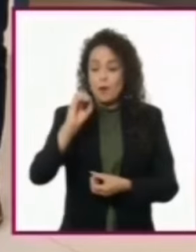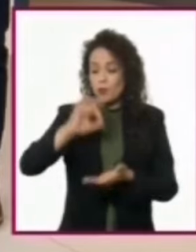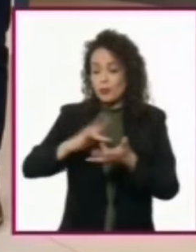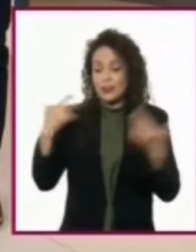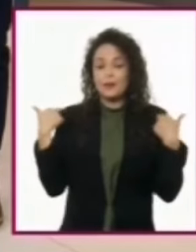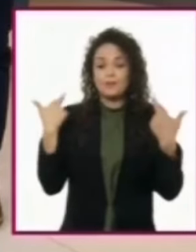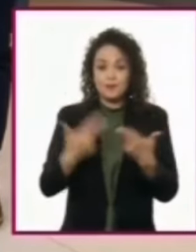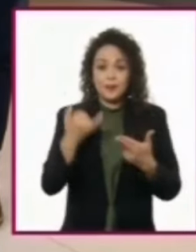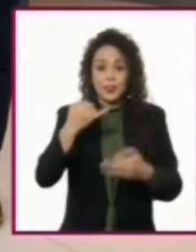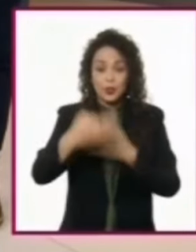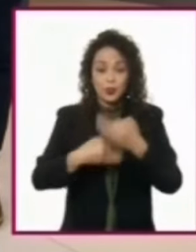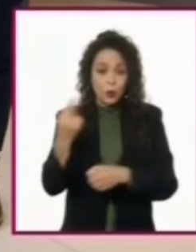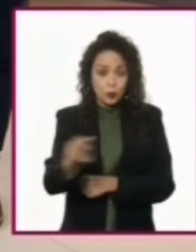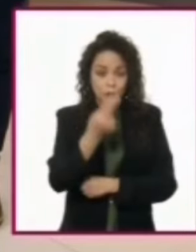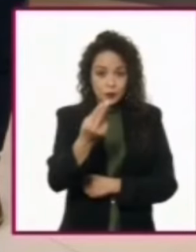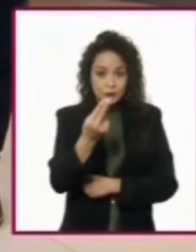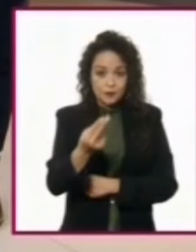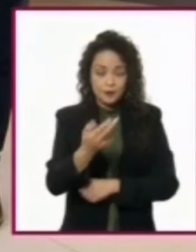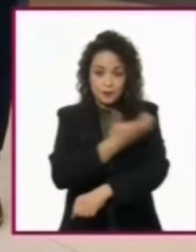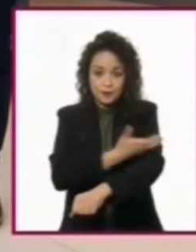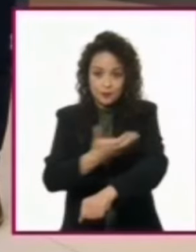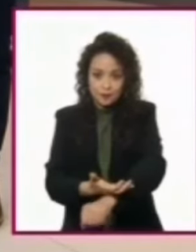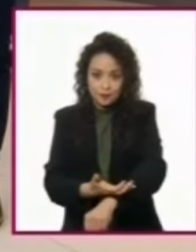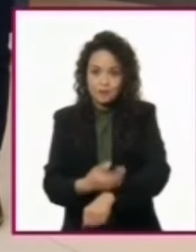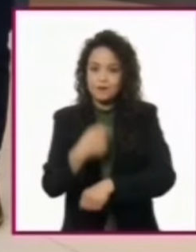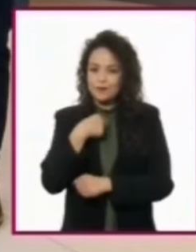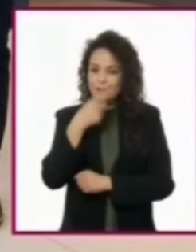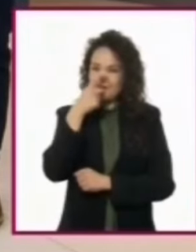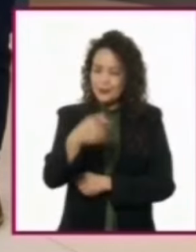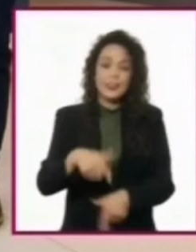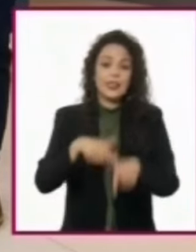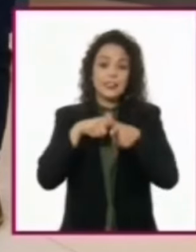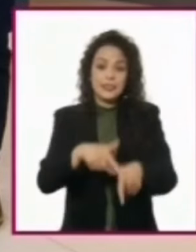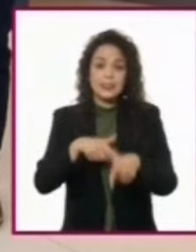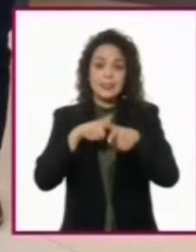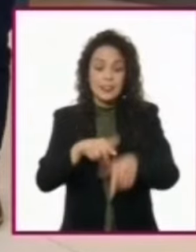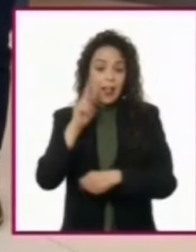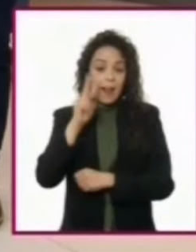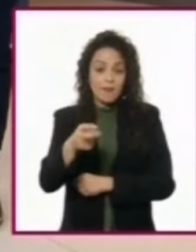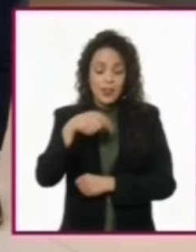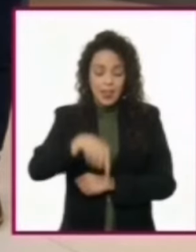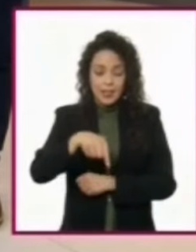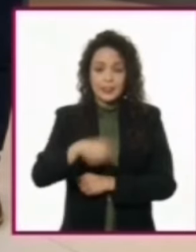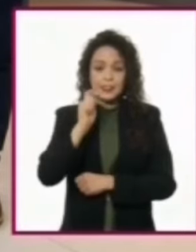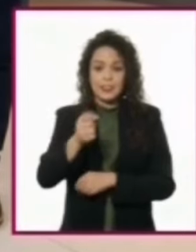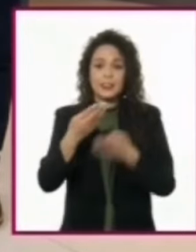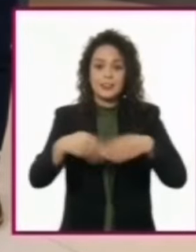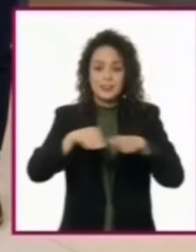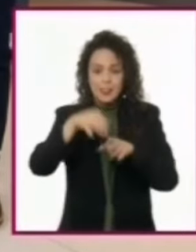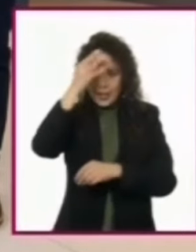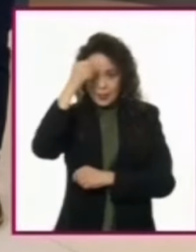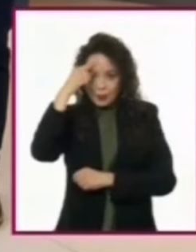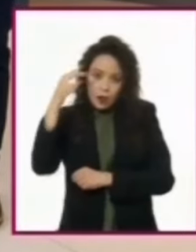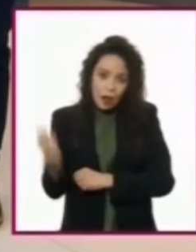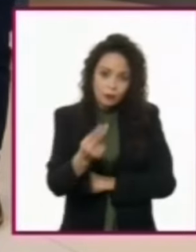a todas y todos ustedes los que nos acompañan, les invito a seguir con los contenidos que Aprende en Casa tiene para